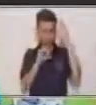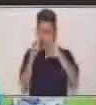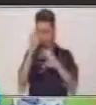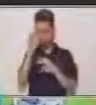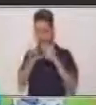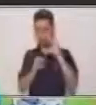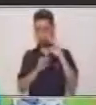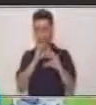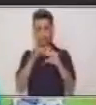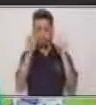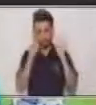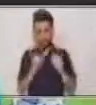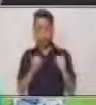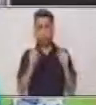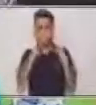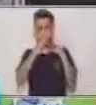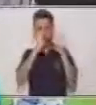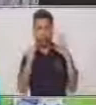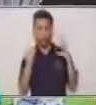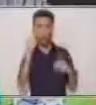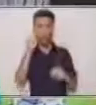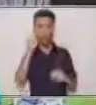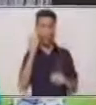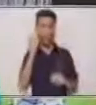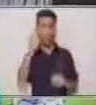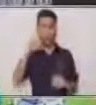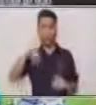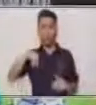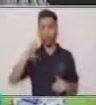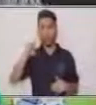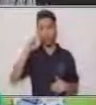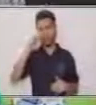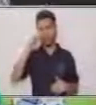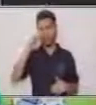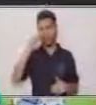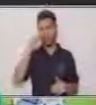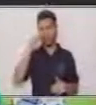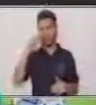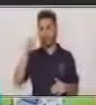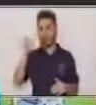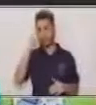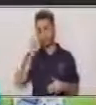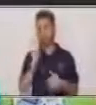puedes armar con las figuras geométricas. Veamos acá.